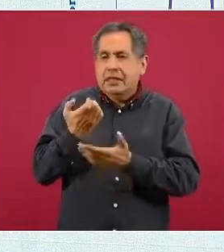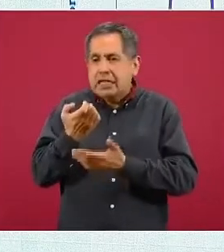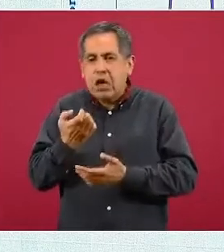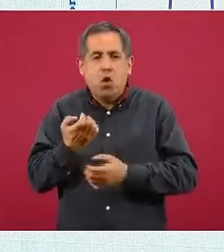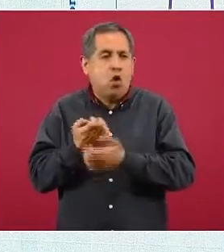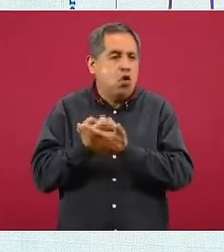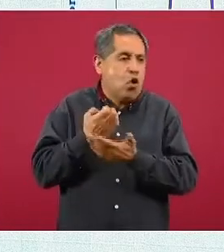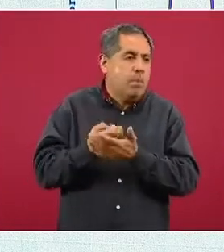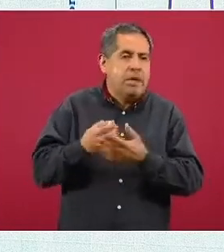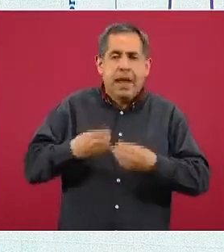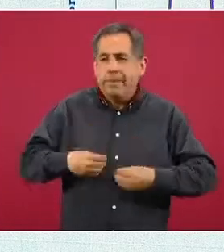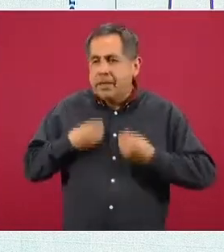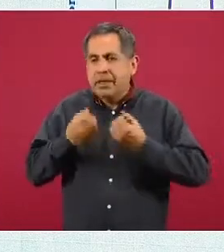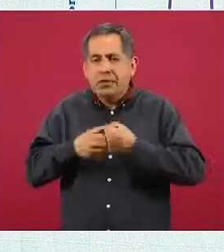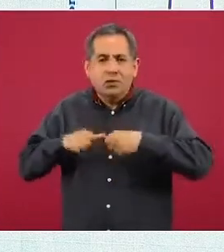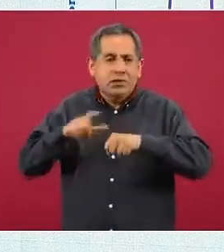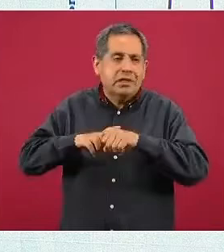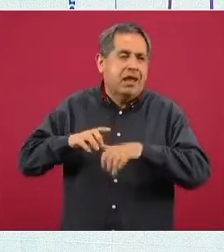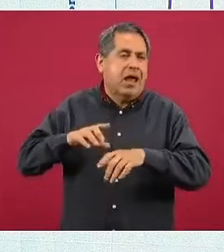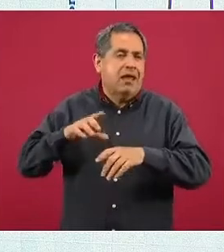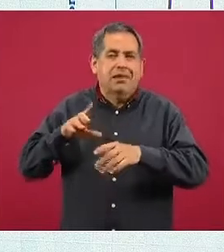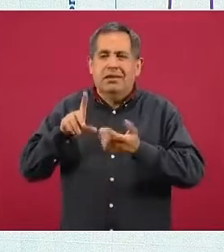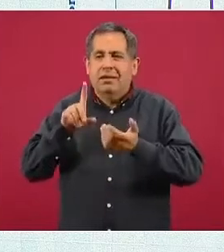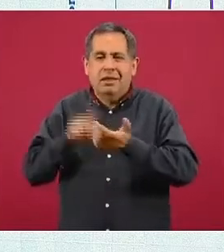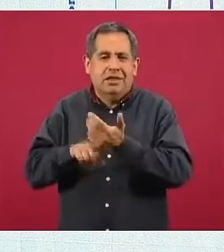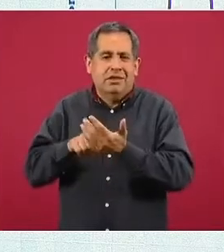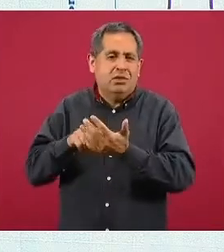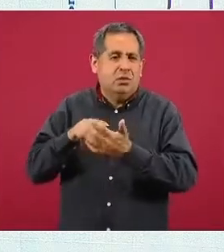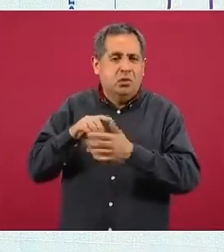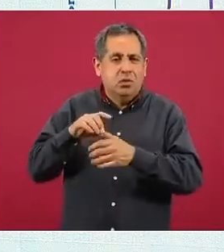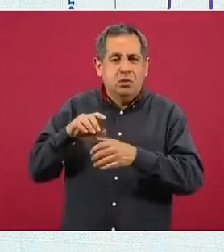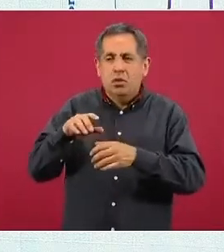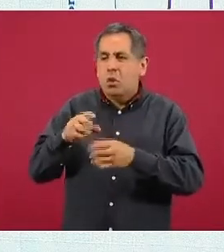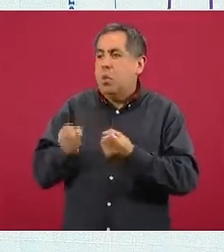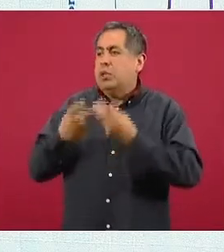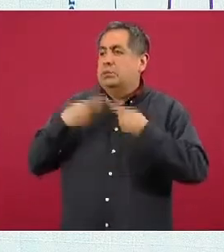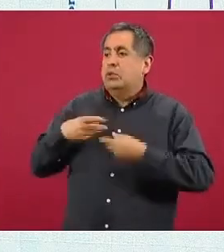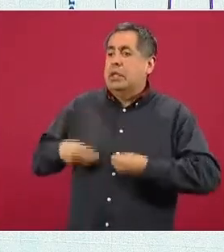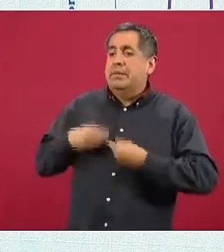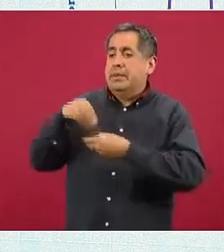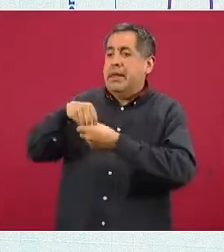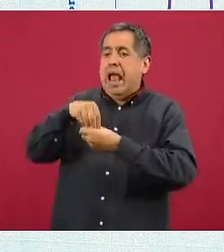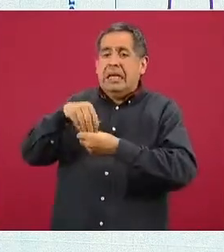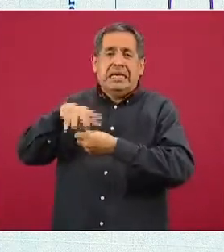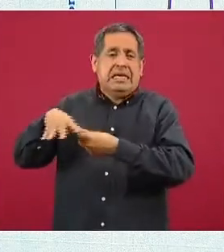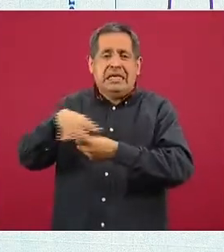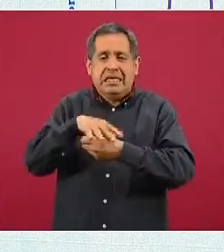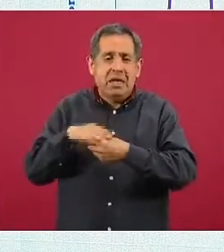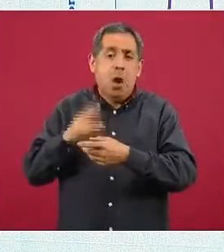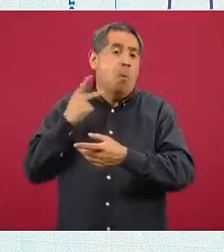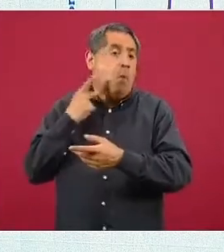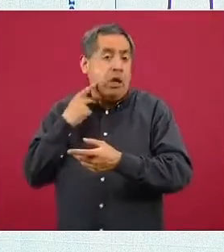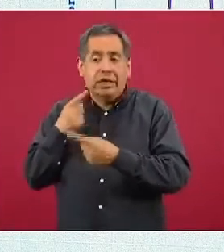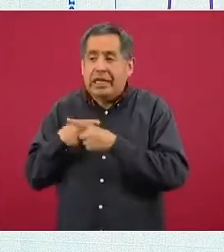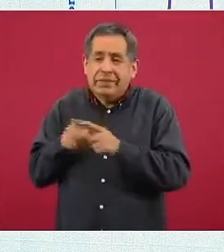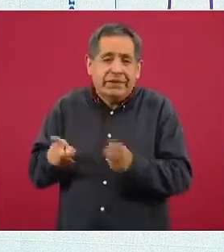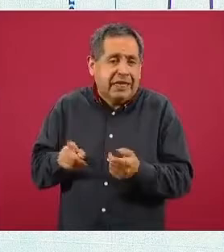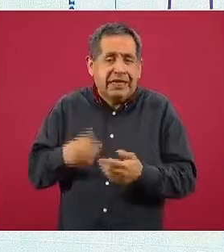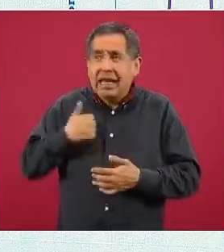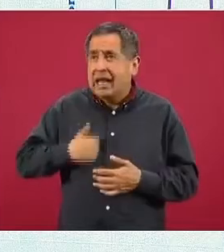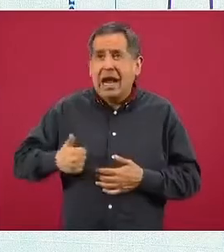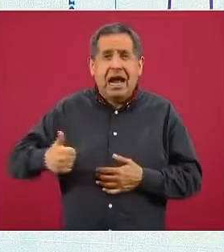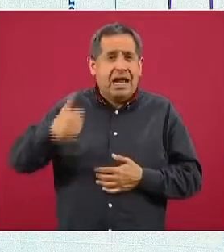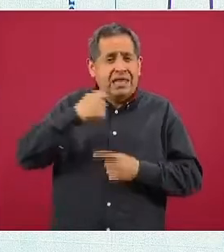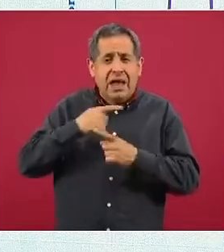abastecimiento, la dinámica social, la realidad demográfica, etcétera, política incluso de cada